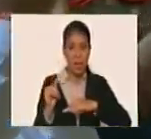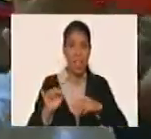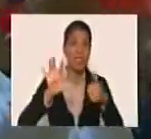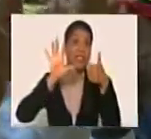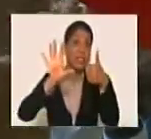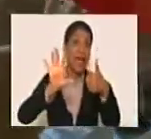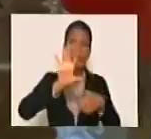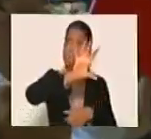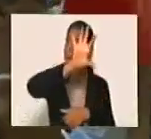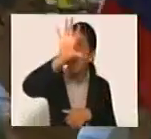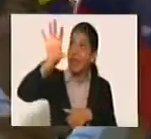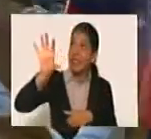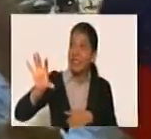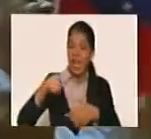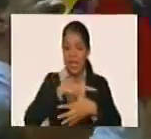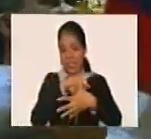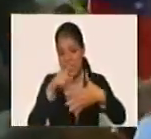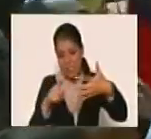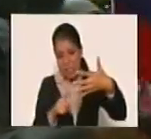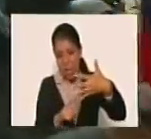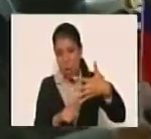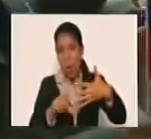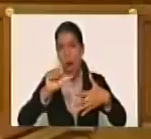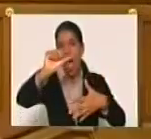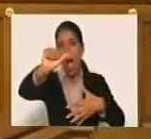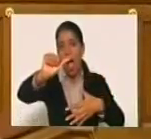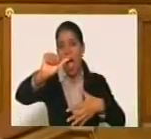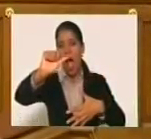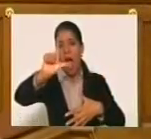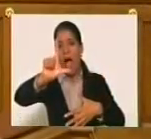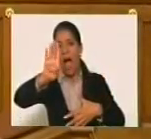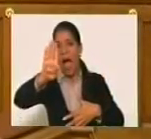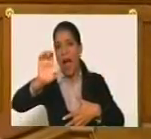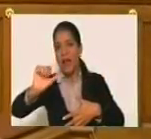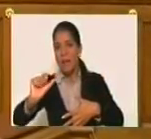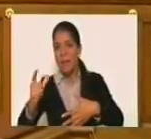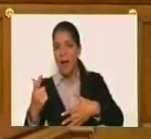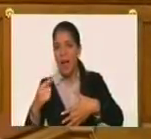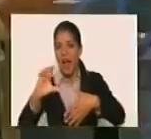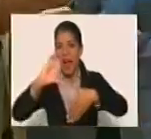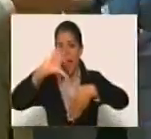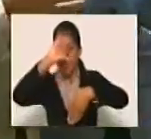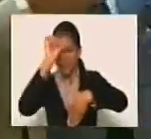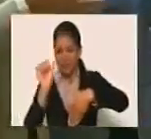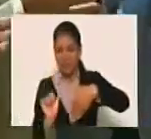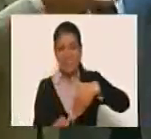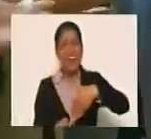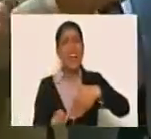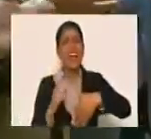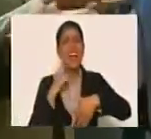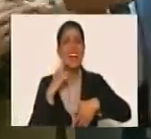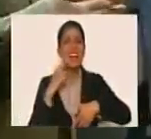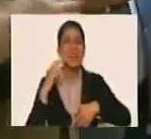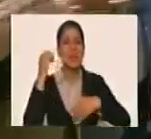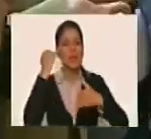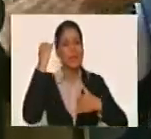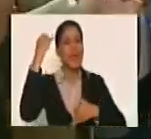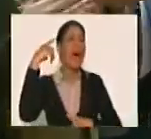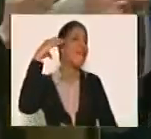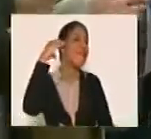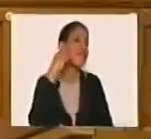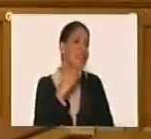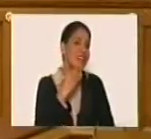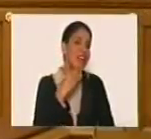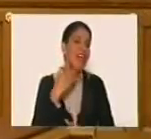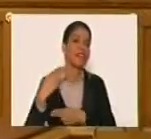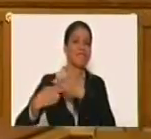6 países, 5 países del ALBA. Legado del comandante Fidel Castro. Legado del presidente,